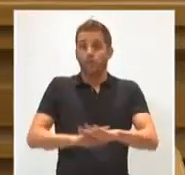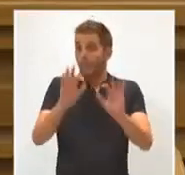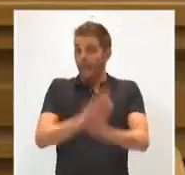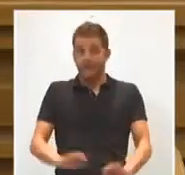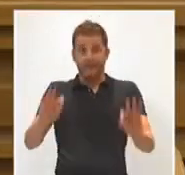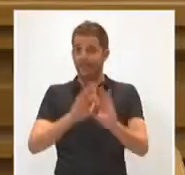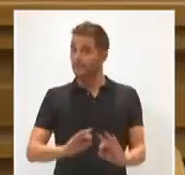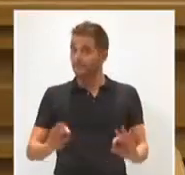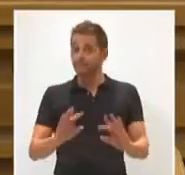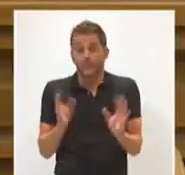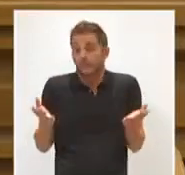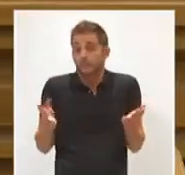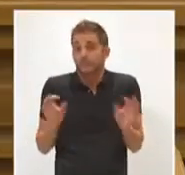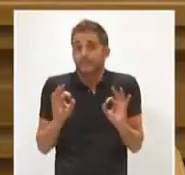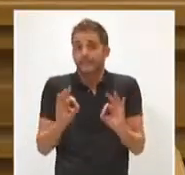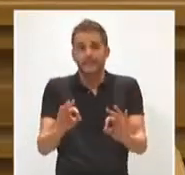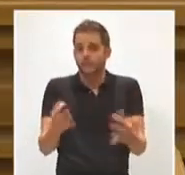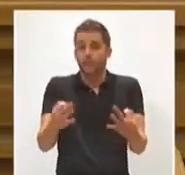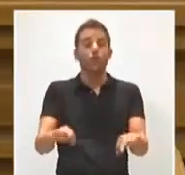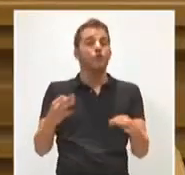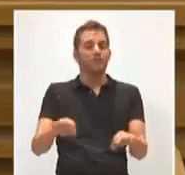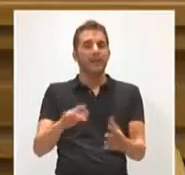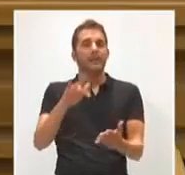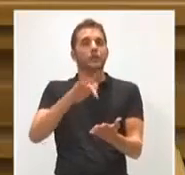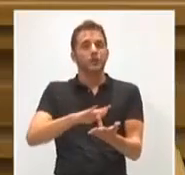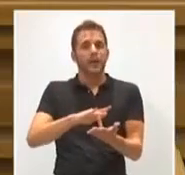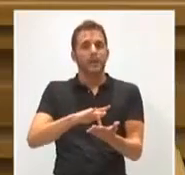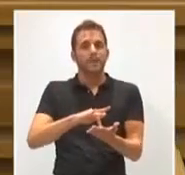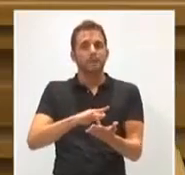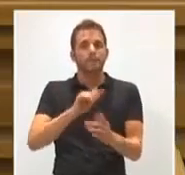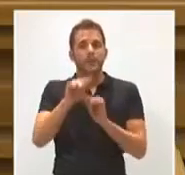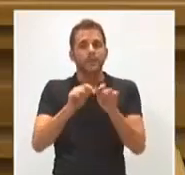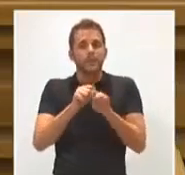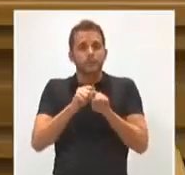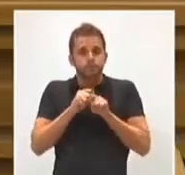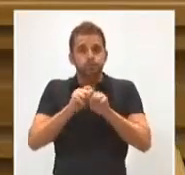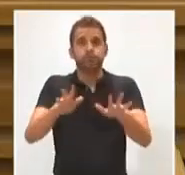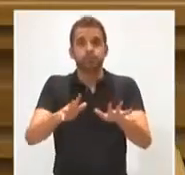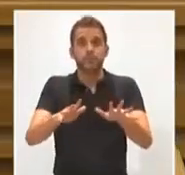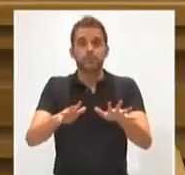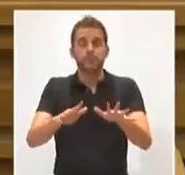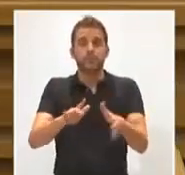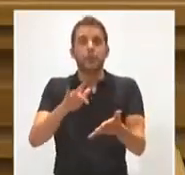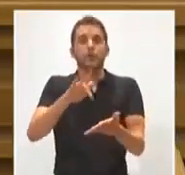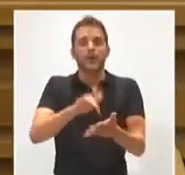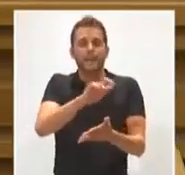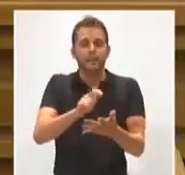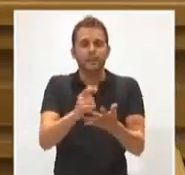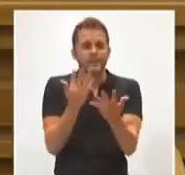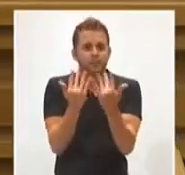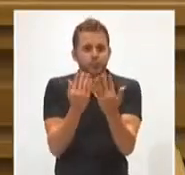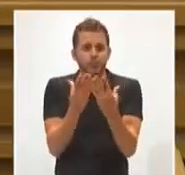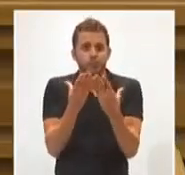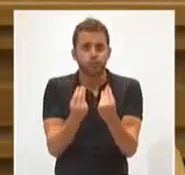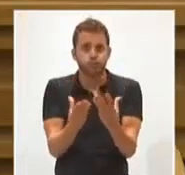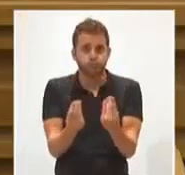que es normal que se produzca una expansión del virus en las poblaciones más más concentradas pero